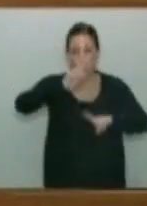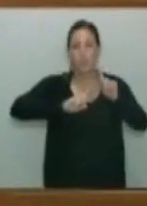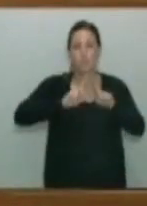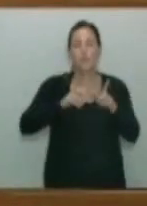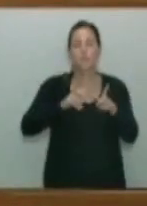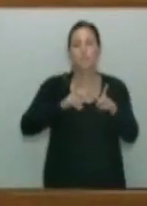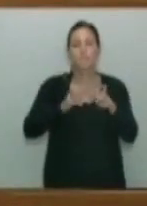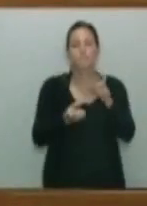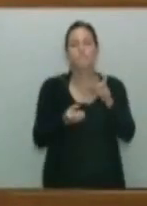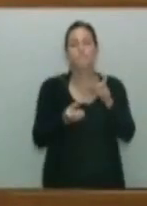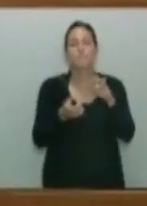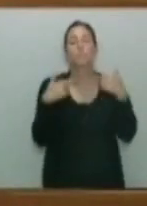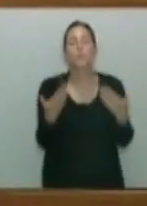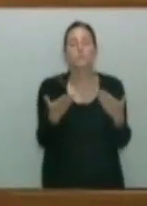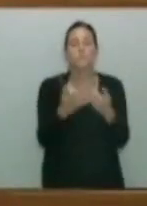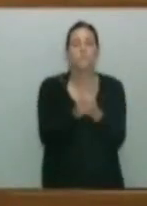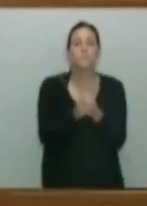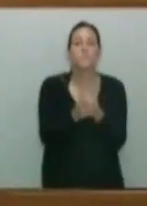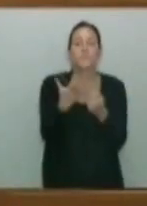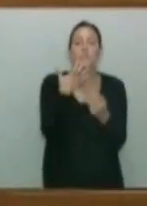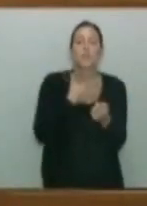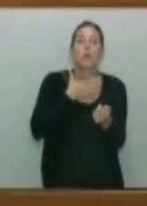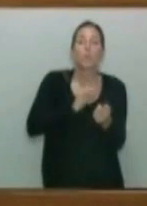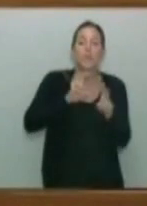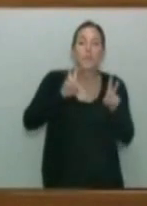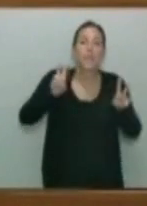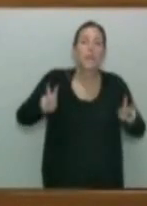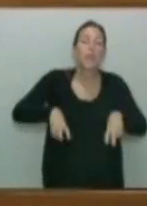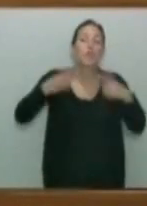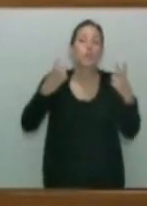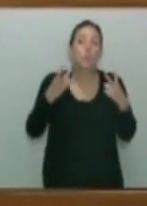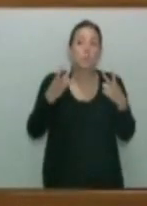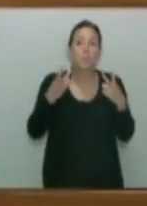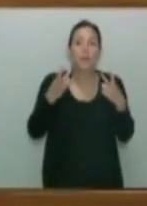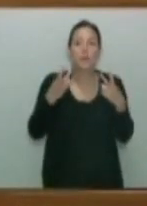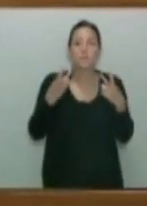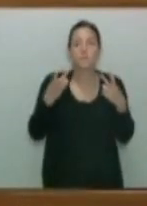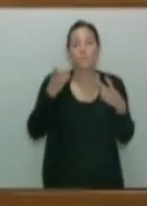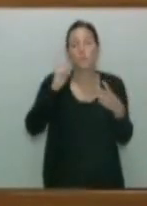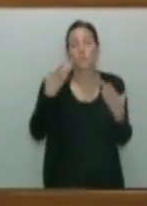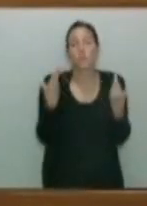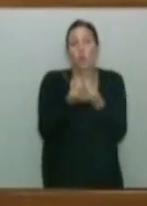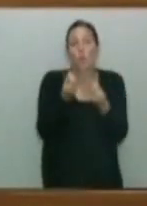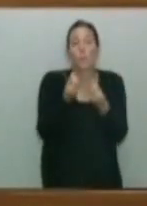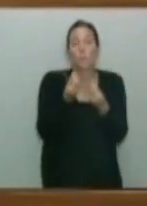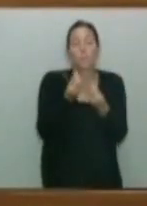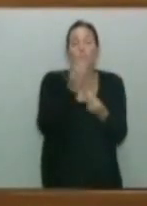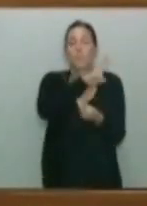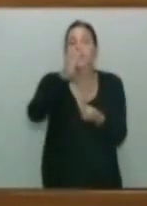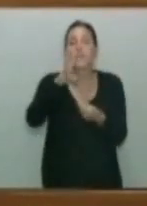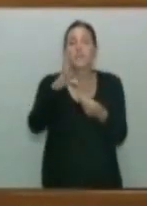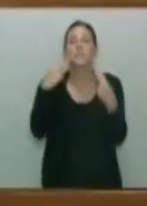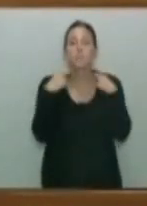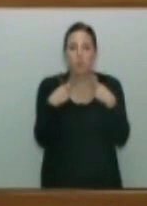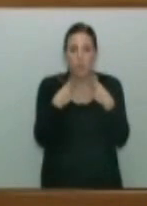ha planteado es si se puede hacer esta reforma con 23 diputados. Y permítanme